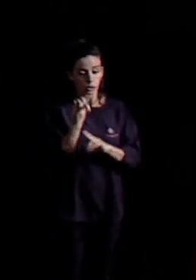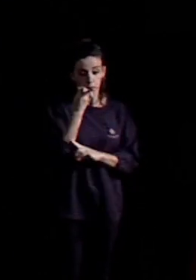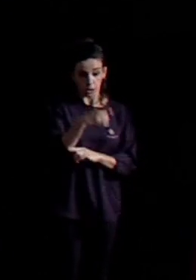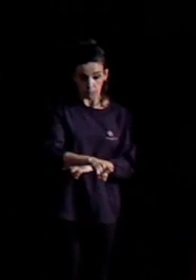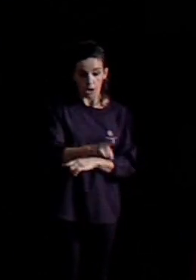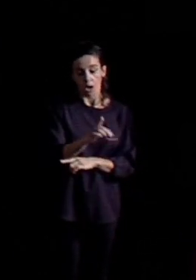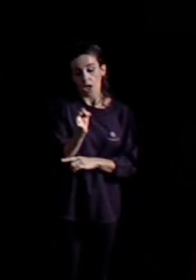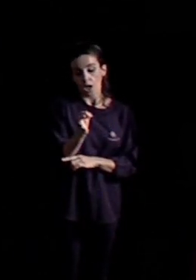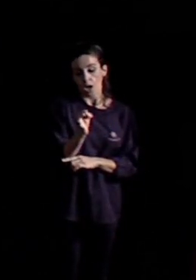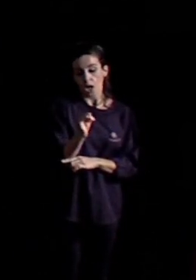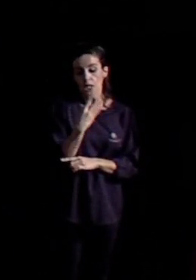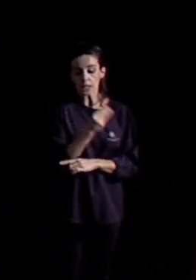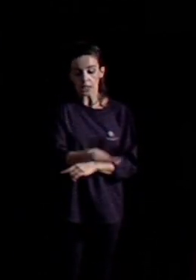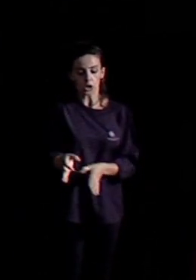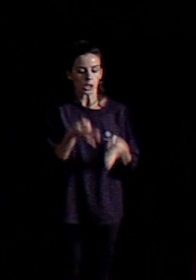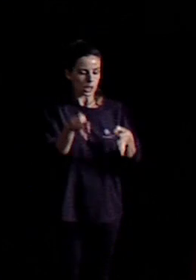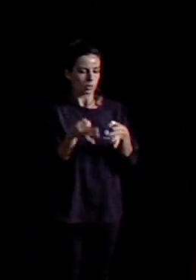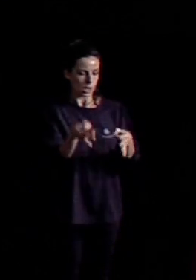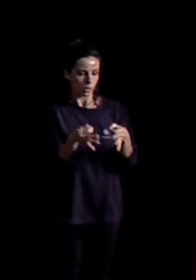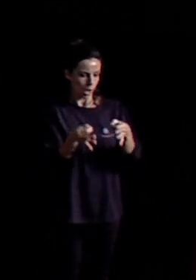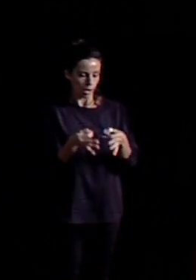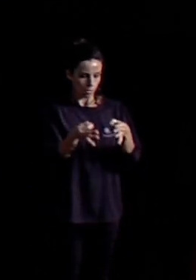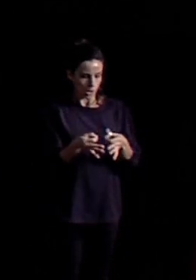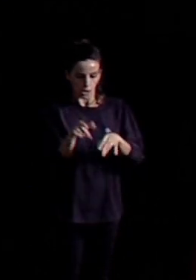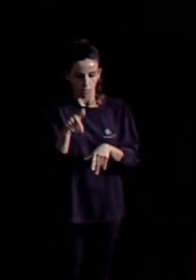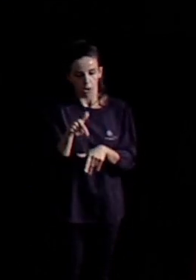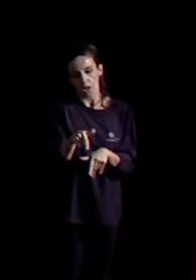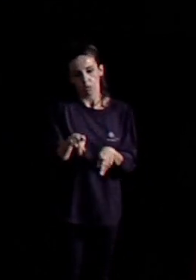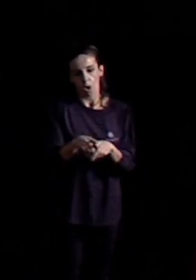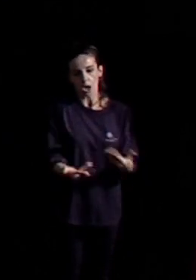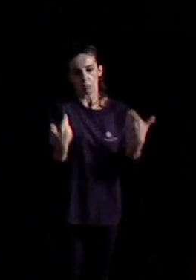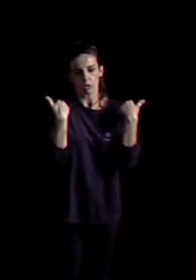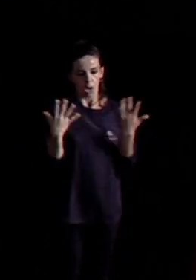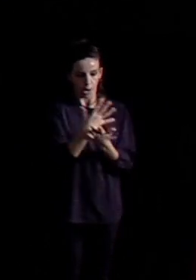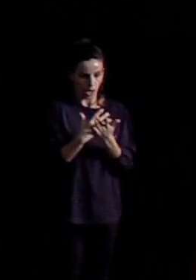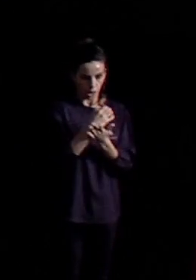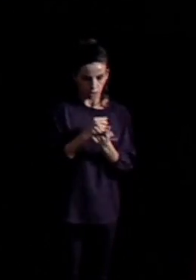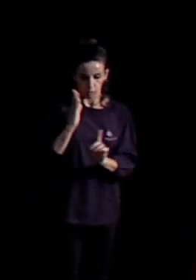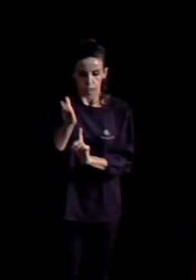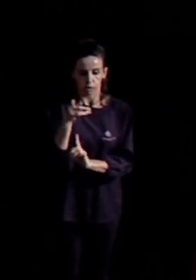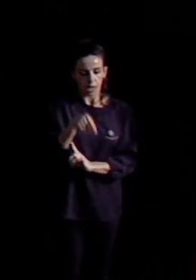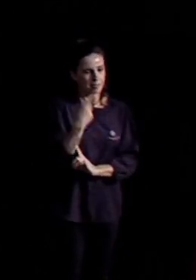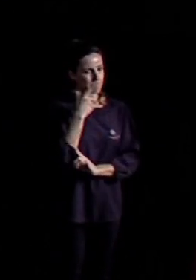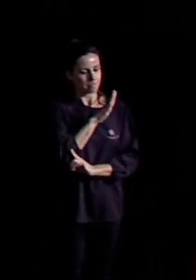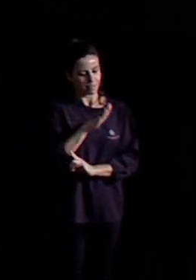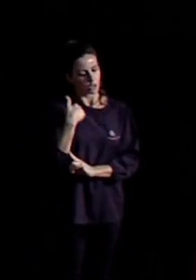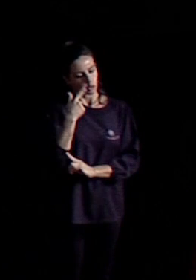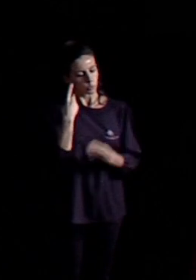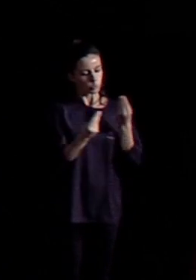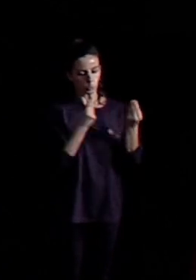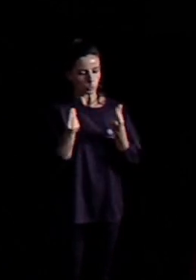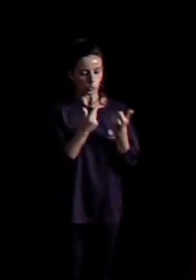que es siempre el que paga los platos rotos, ¿no? Eso nos hace a nosotros pensar que ahí hay algo raro y que